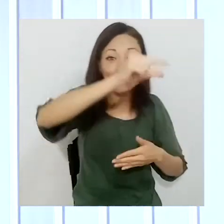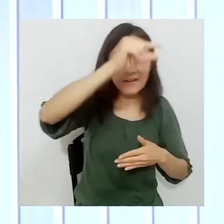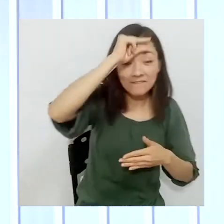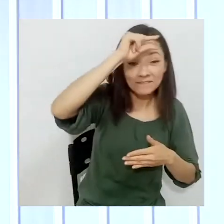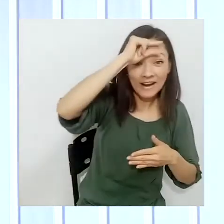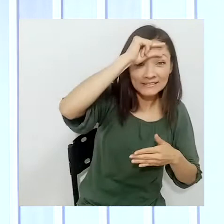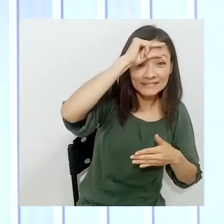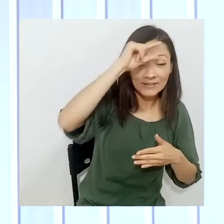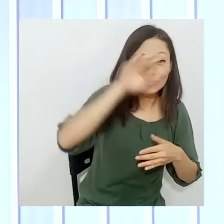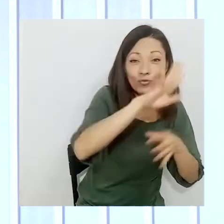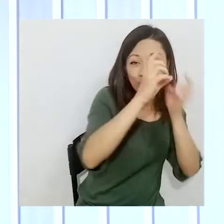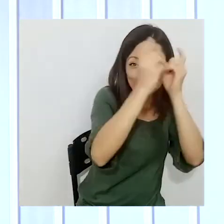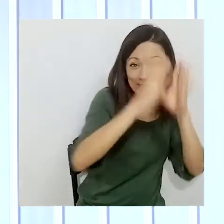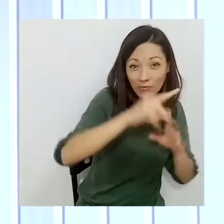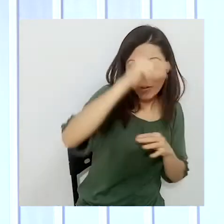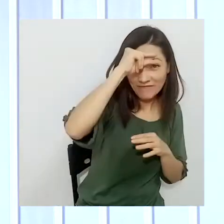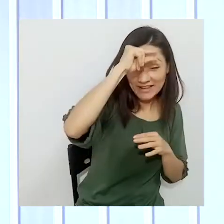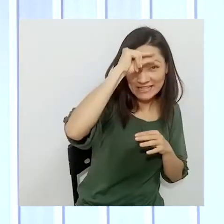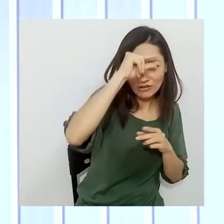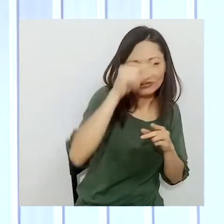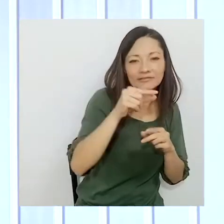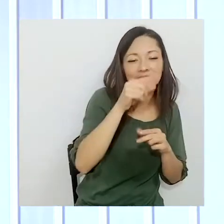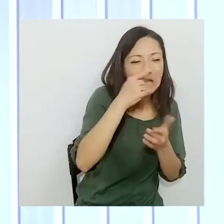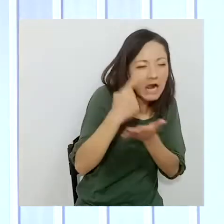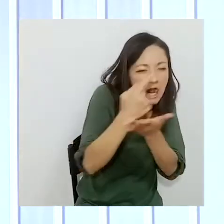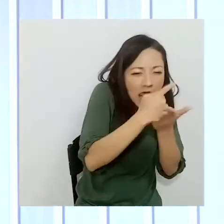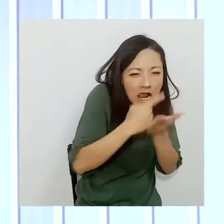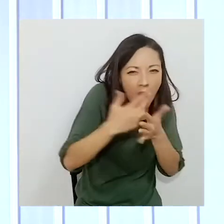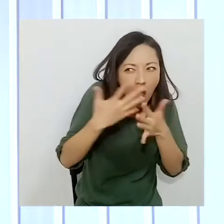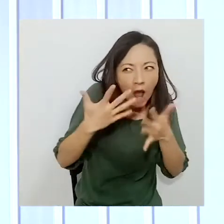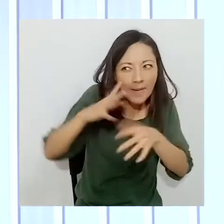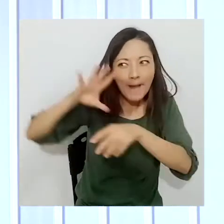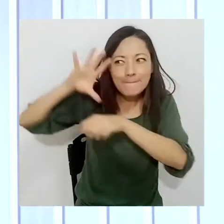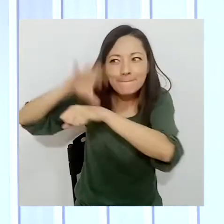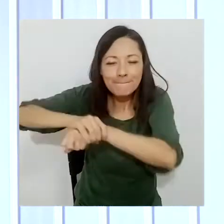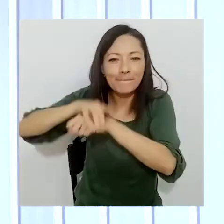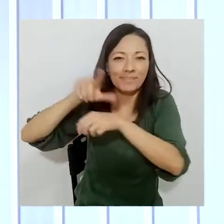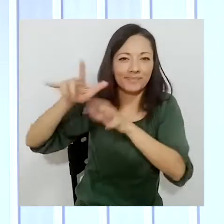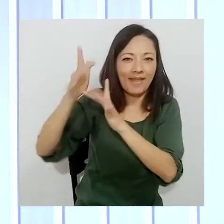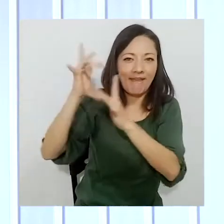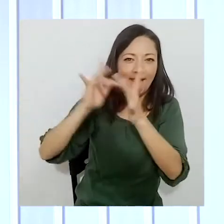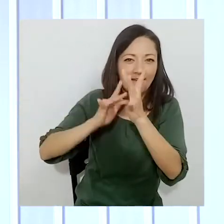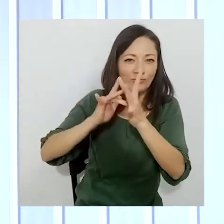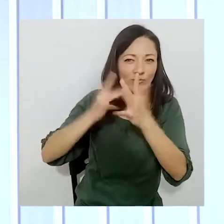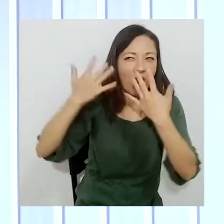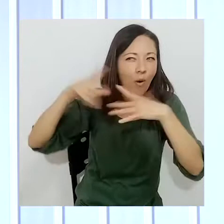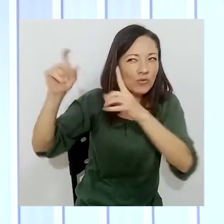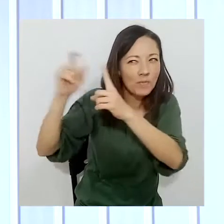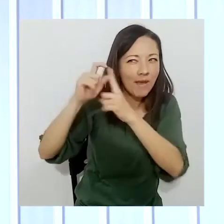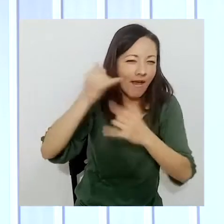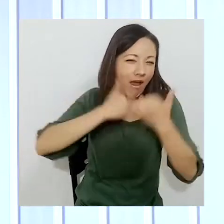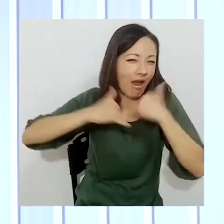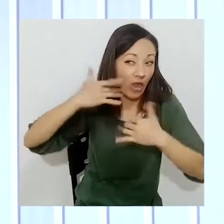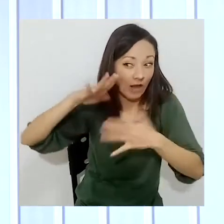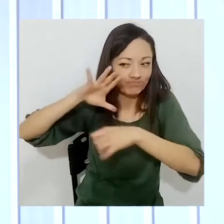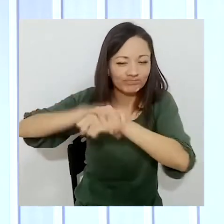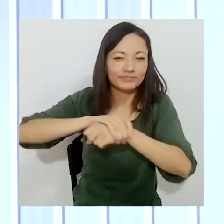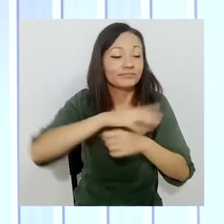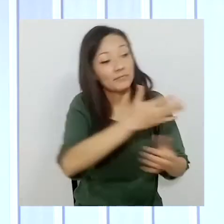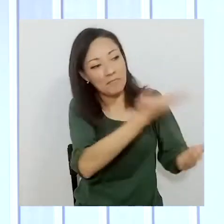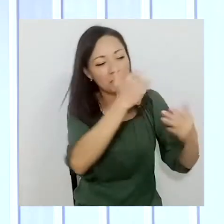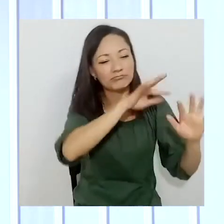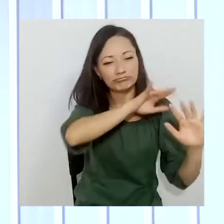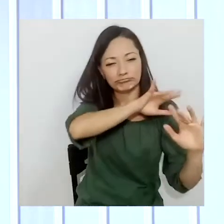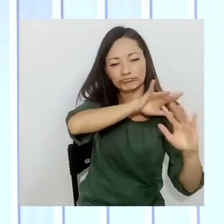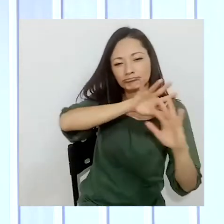alguna palabra. Y le enviaron los discípulos de ellos con los herodianos diciendo, Maestro, sabemos que eres amante de la